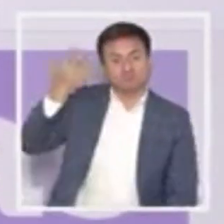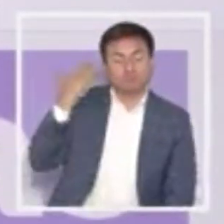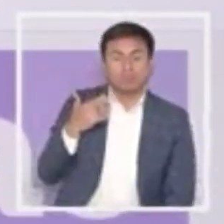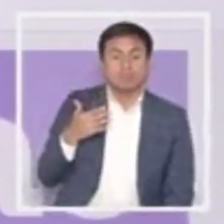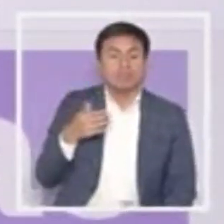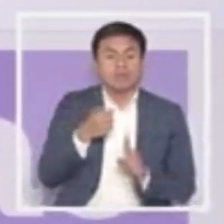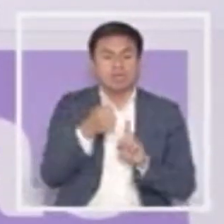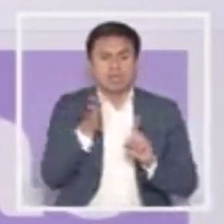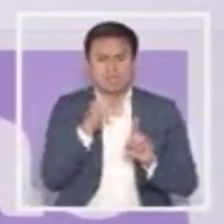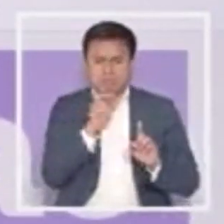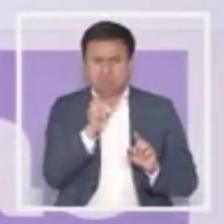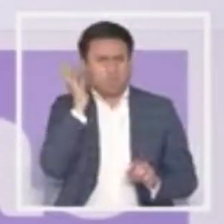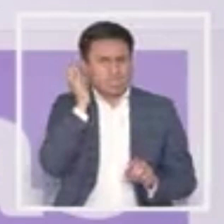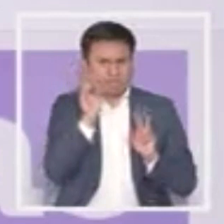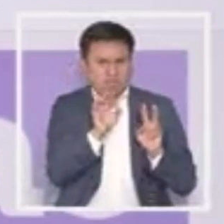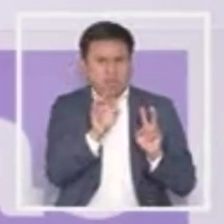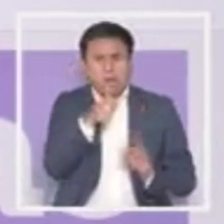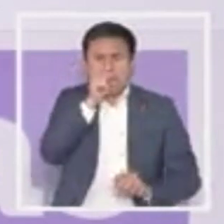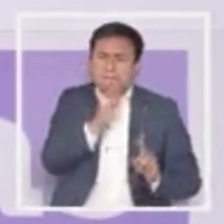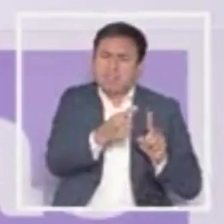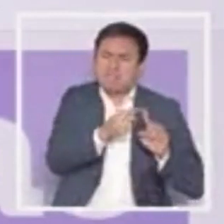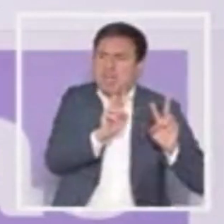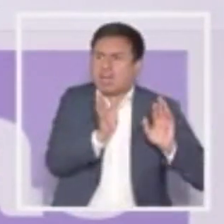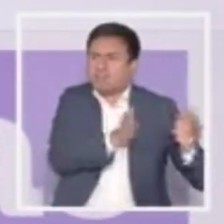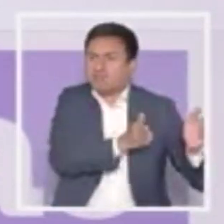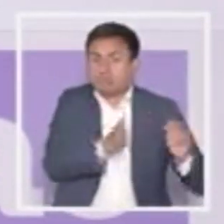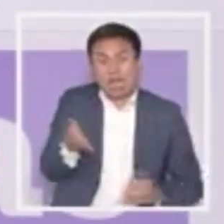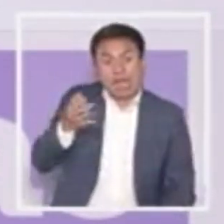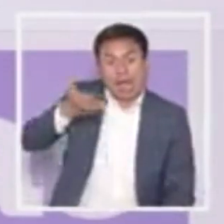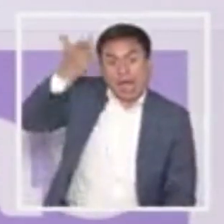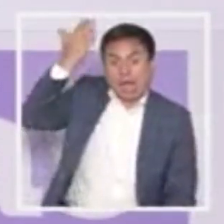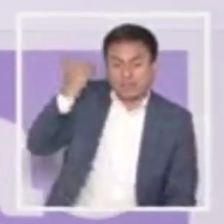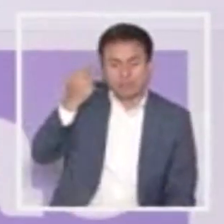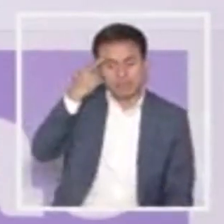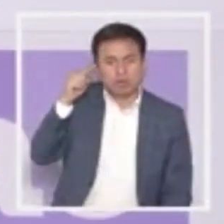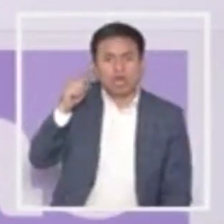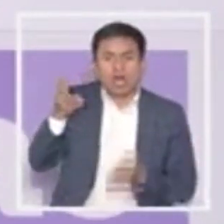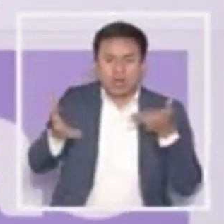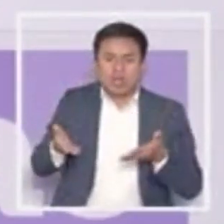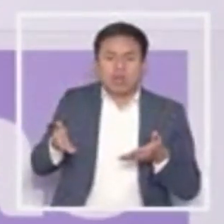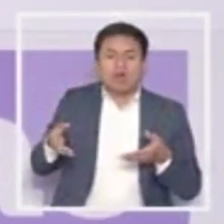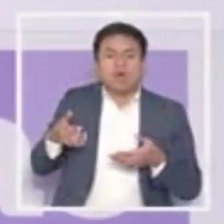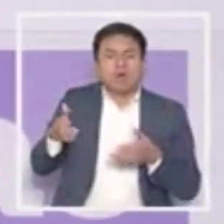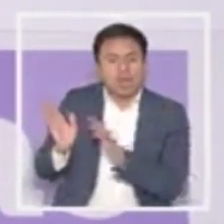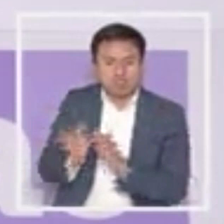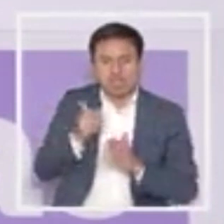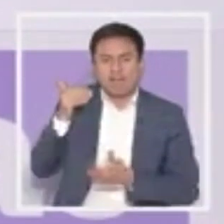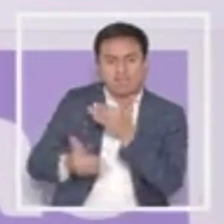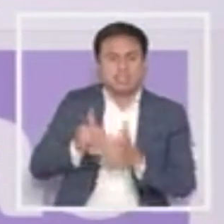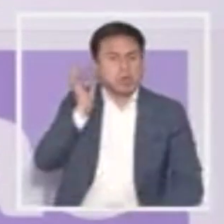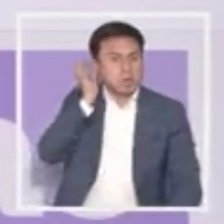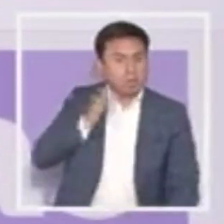la violencia contra las mujeres era vista como un asunto privado. Y hoy, gracias a la organización y al avance de